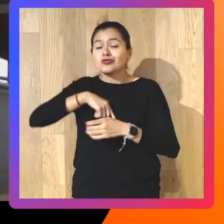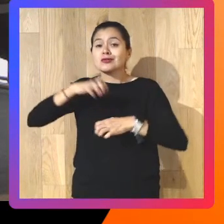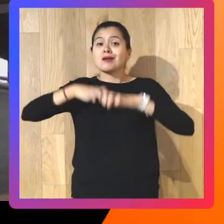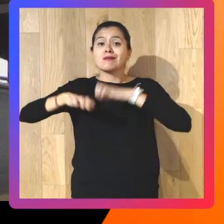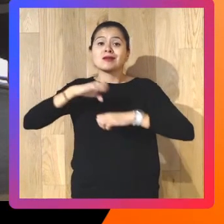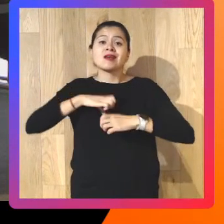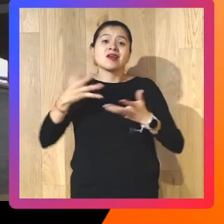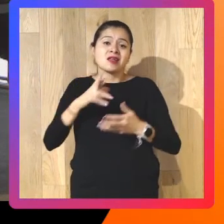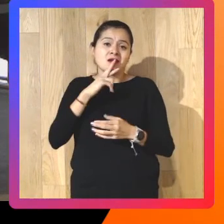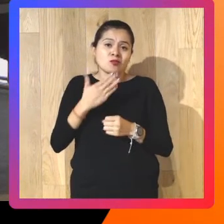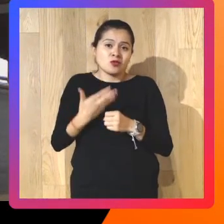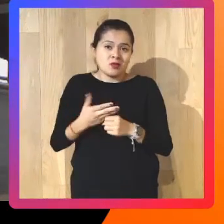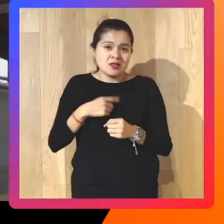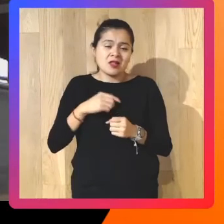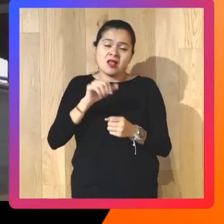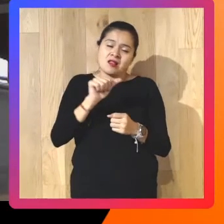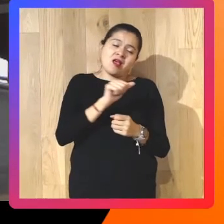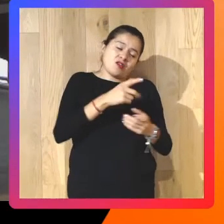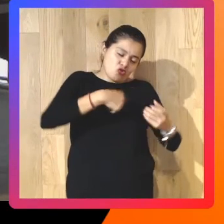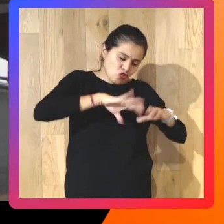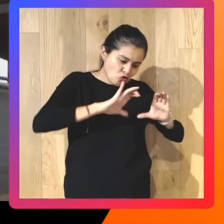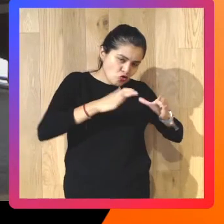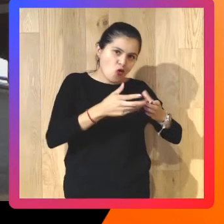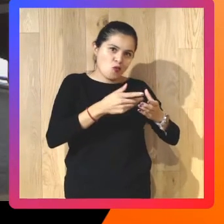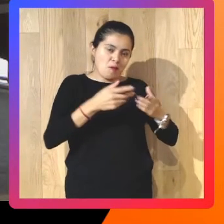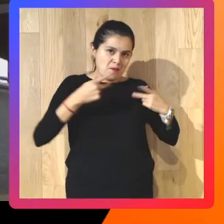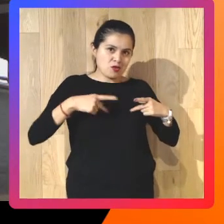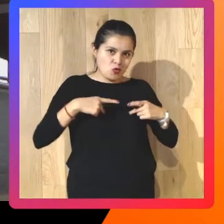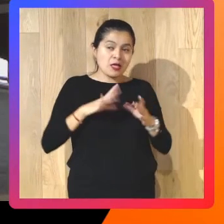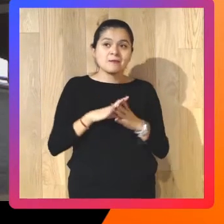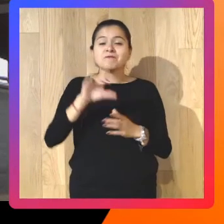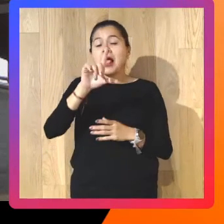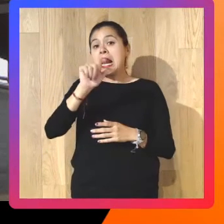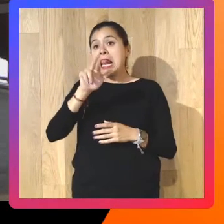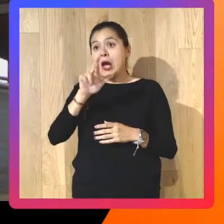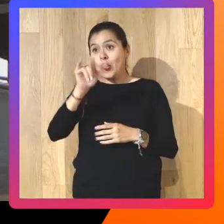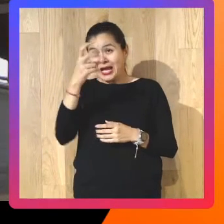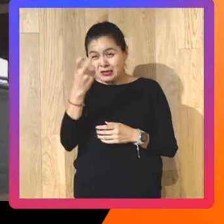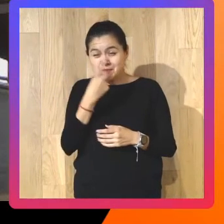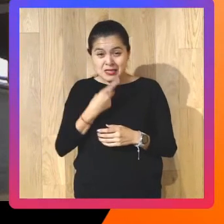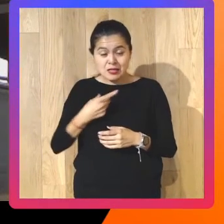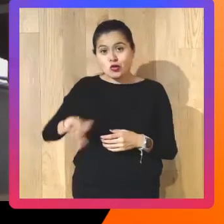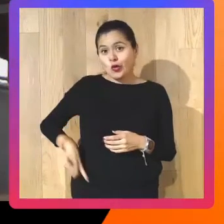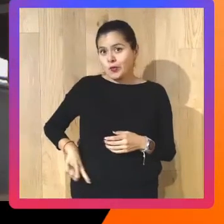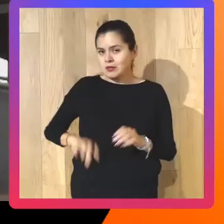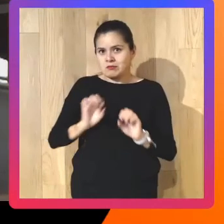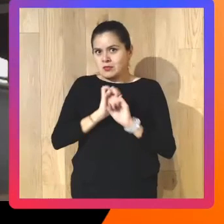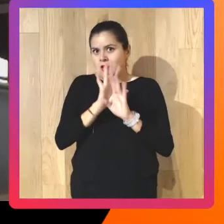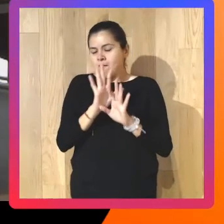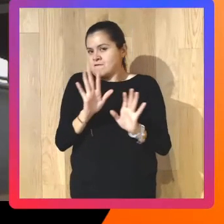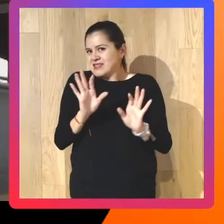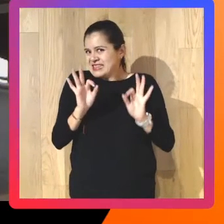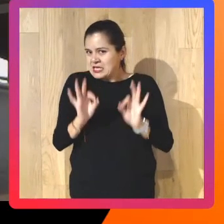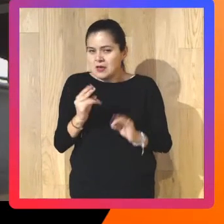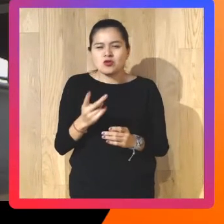cada empresa desde la sociedad civil. Y Laura, el trabajo con el gobierno, desde luego es fundamental. La Comisión